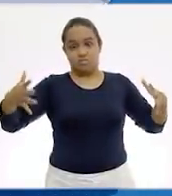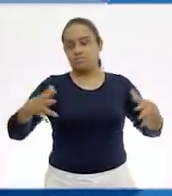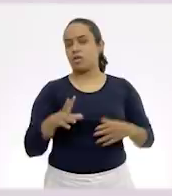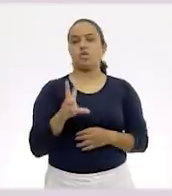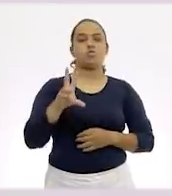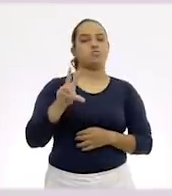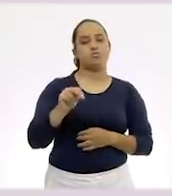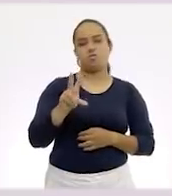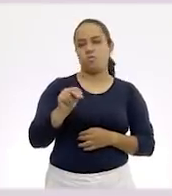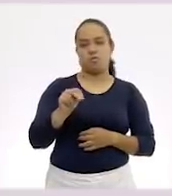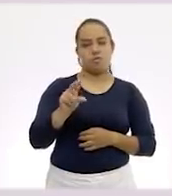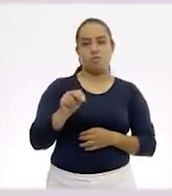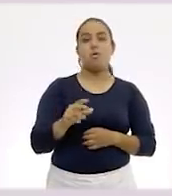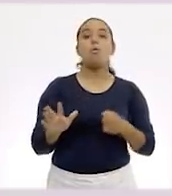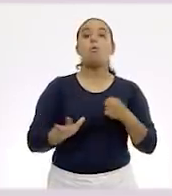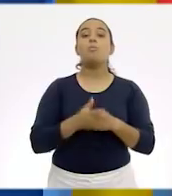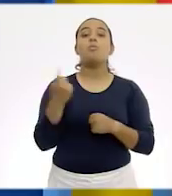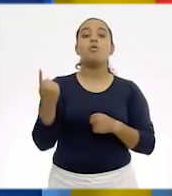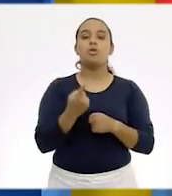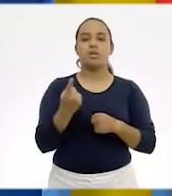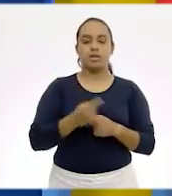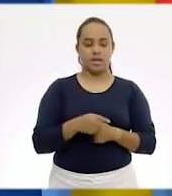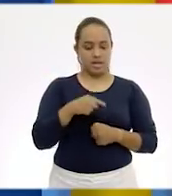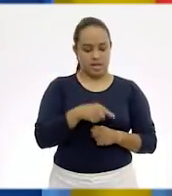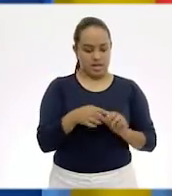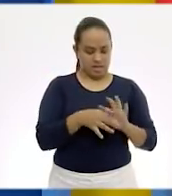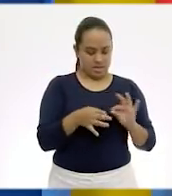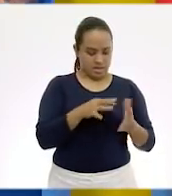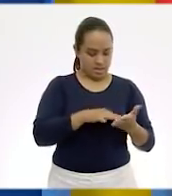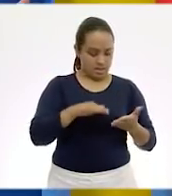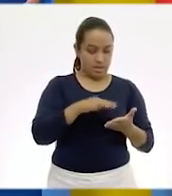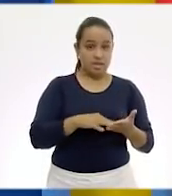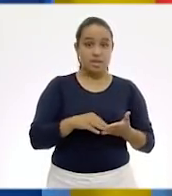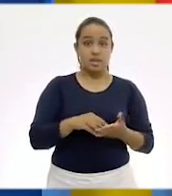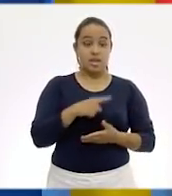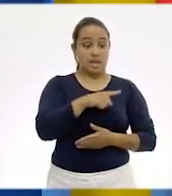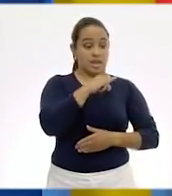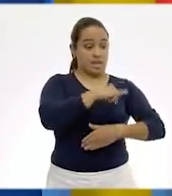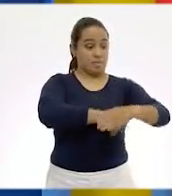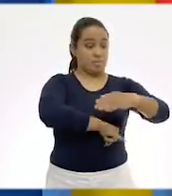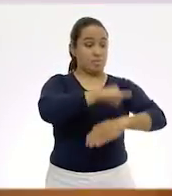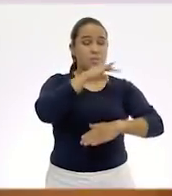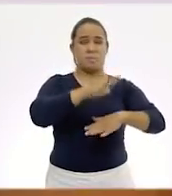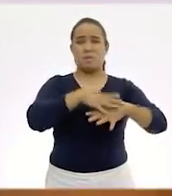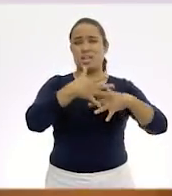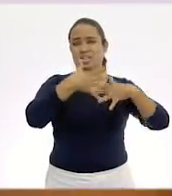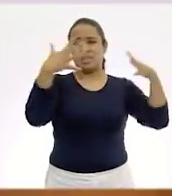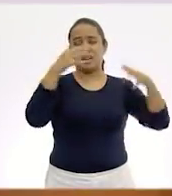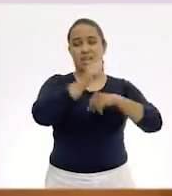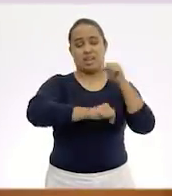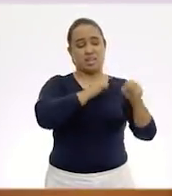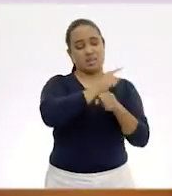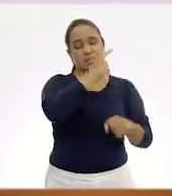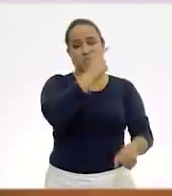No. No. Pues, ¿por qué? Porque el texto explica que es el animal más grande. Así es. Tenemos